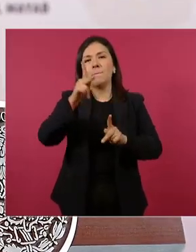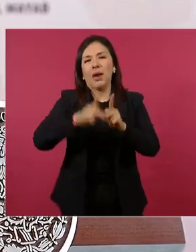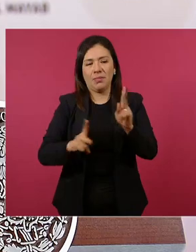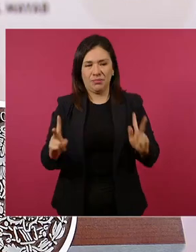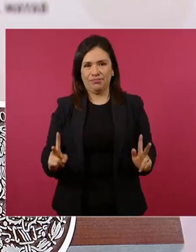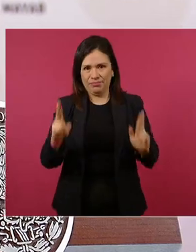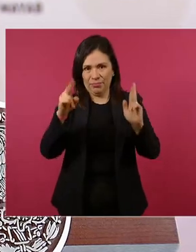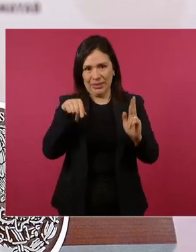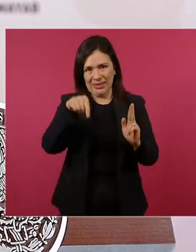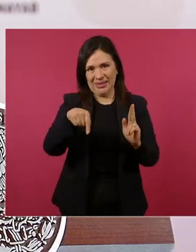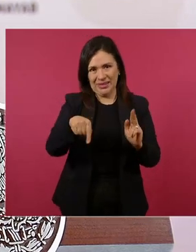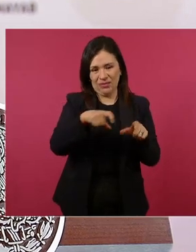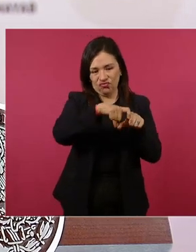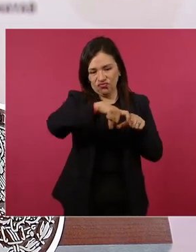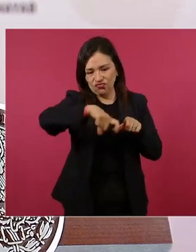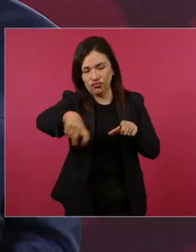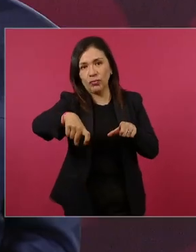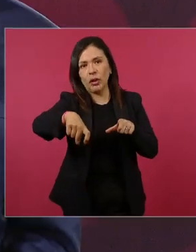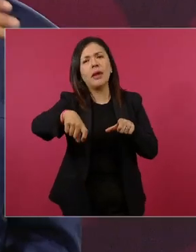ya está